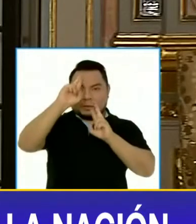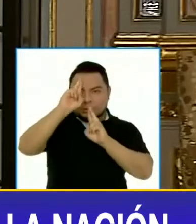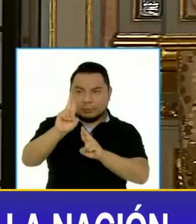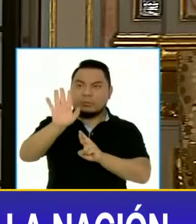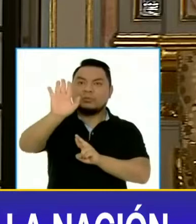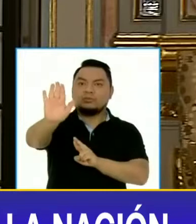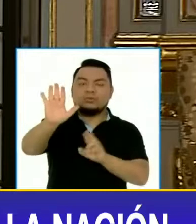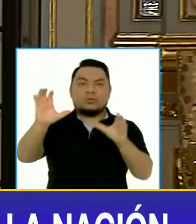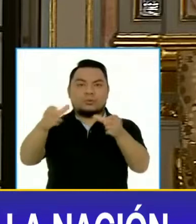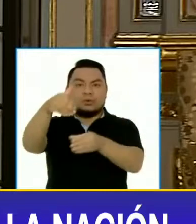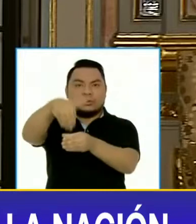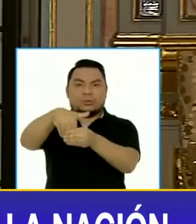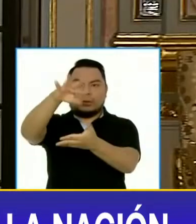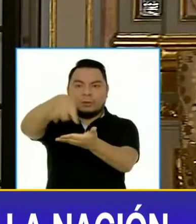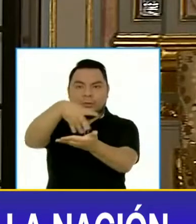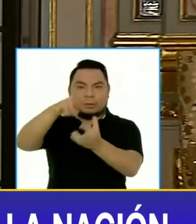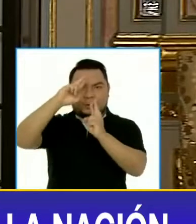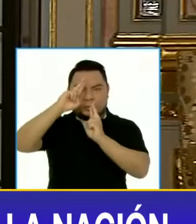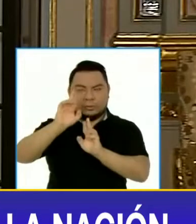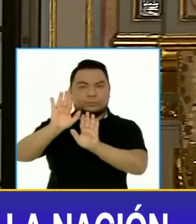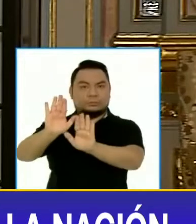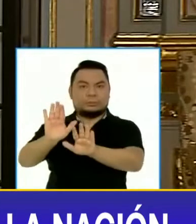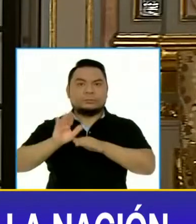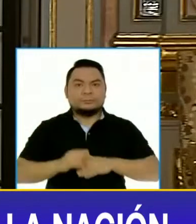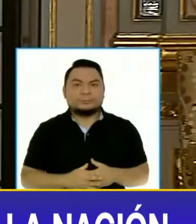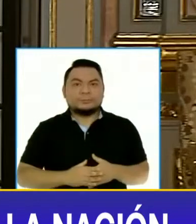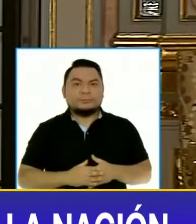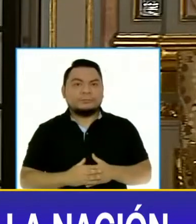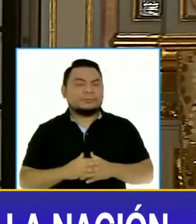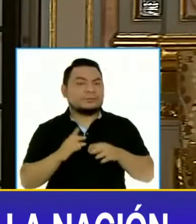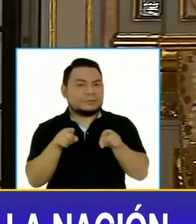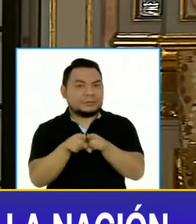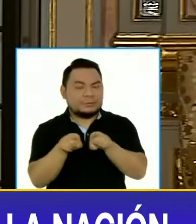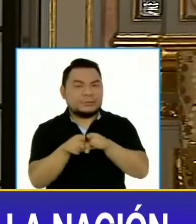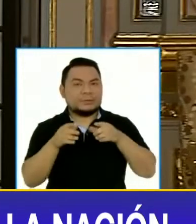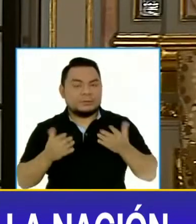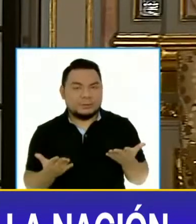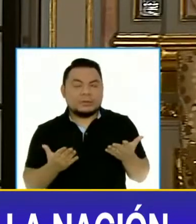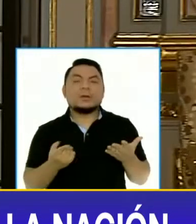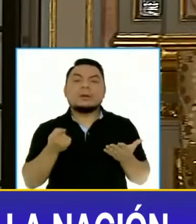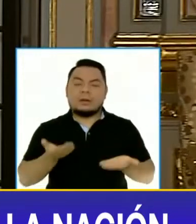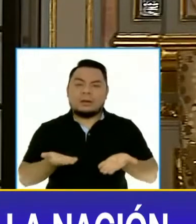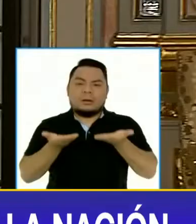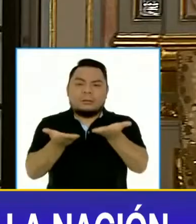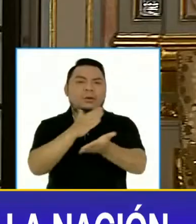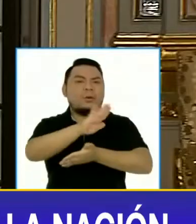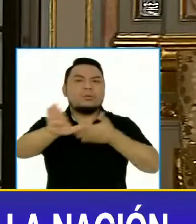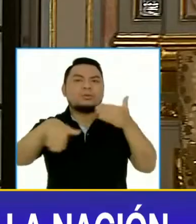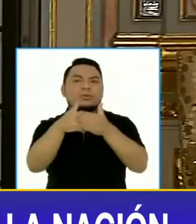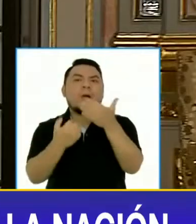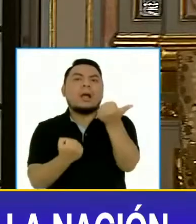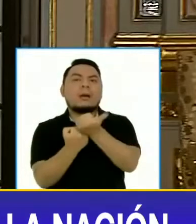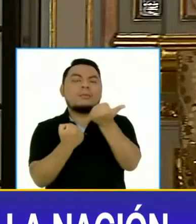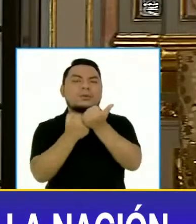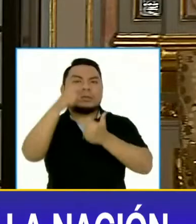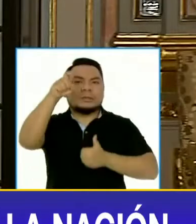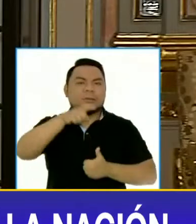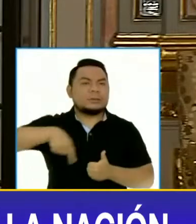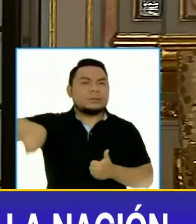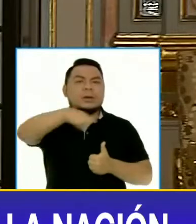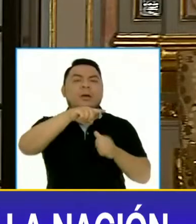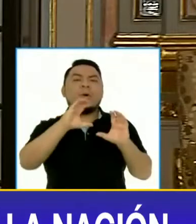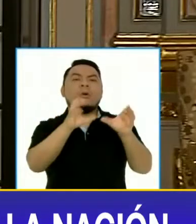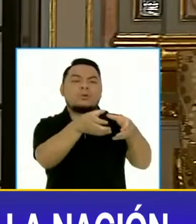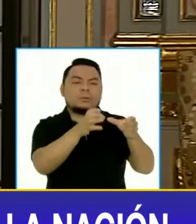el calendario para las elecciones generales. Asimismo, ha brindado todo el apoyo requerido por los